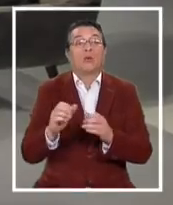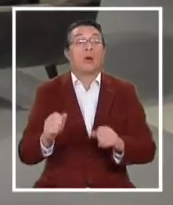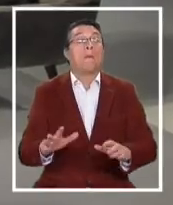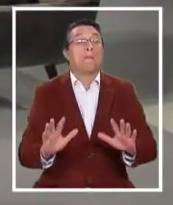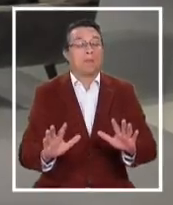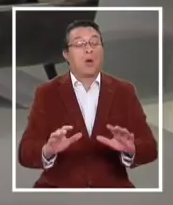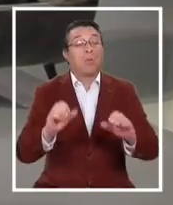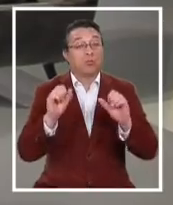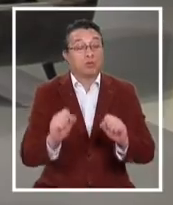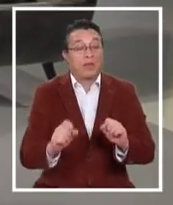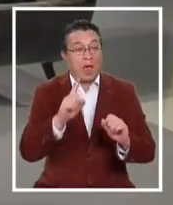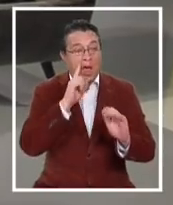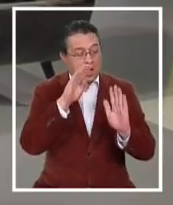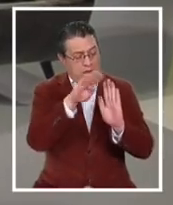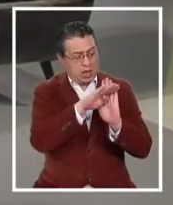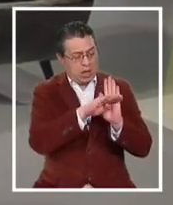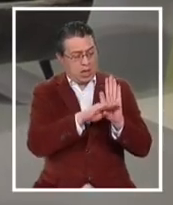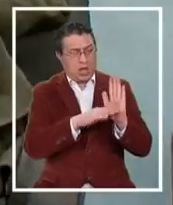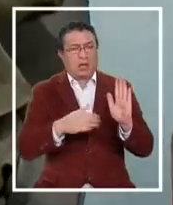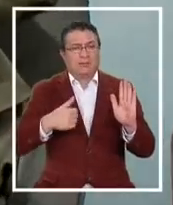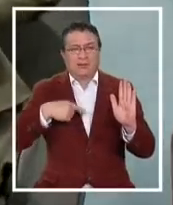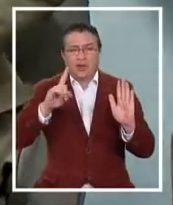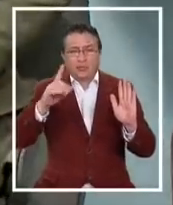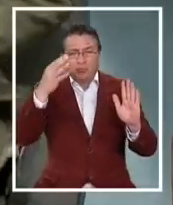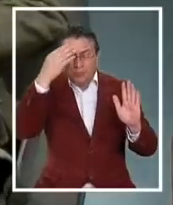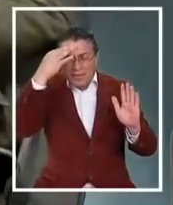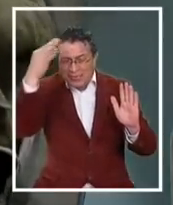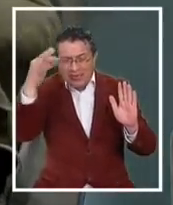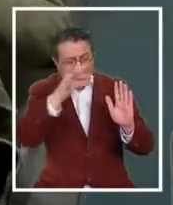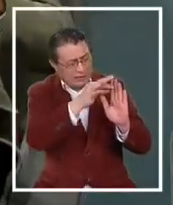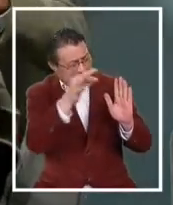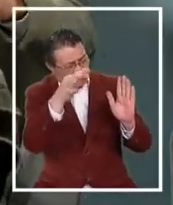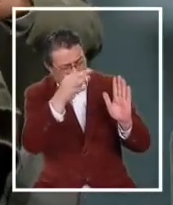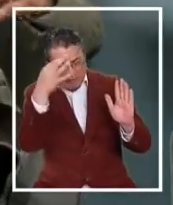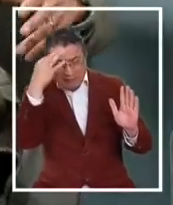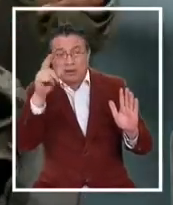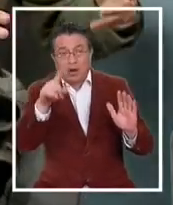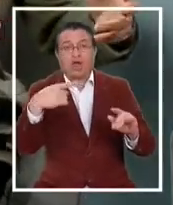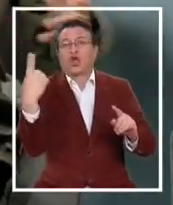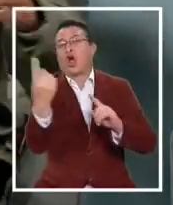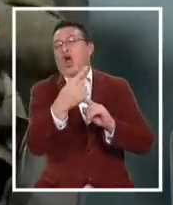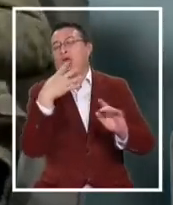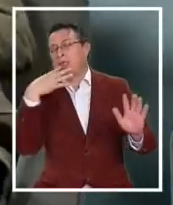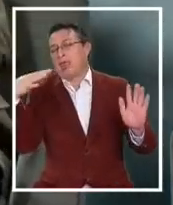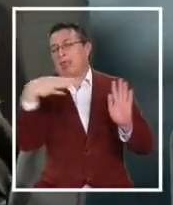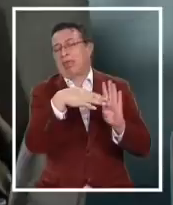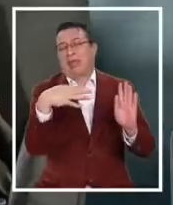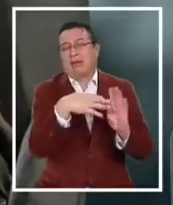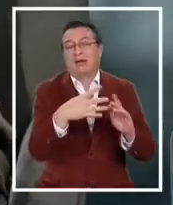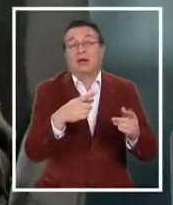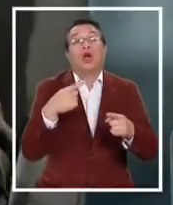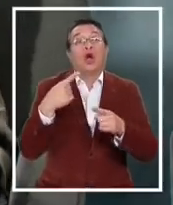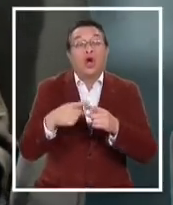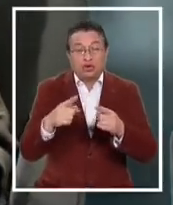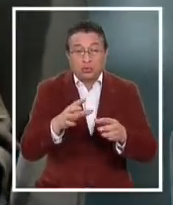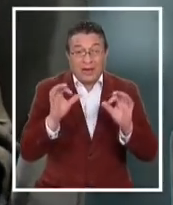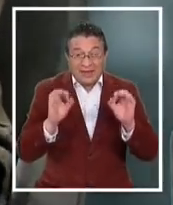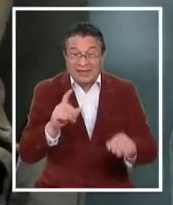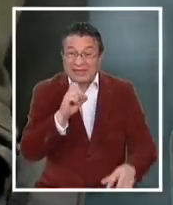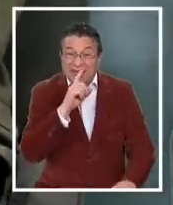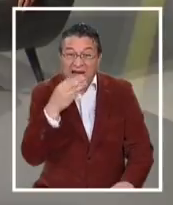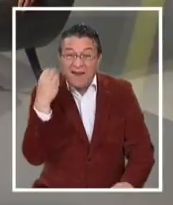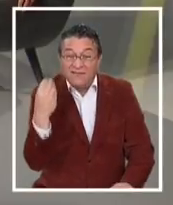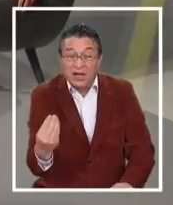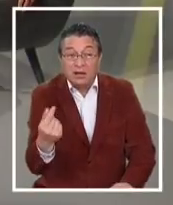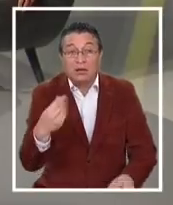haber requisitos muy difíciles de entender, no sé si cumplió o no. Y eso es una crítica que se han hecho. Uh-huh. Esa flexibilidad. El otro punto es justo,